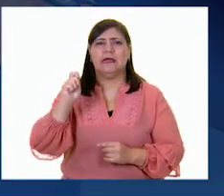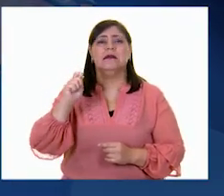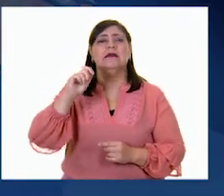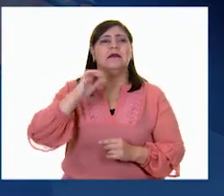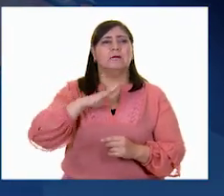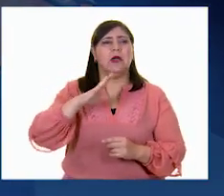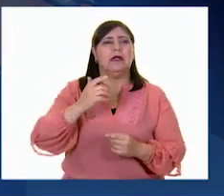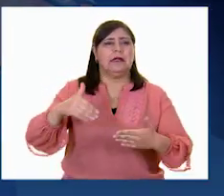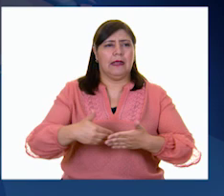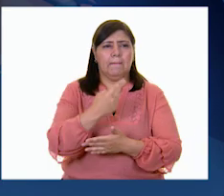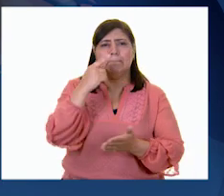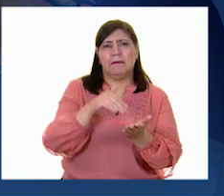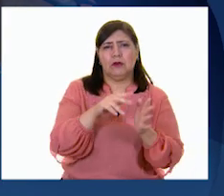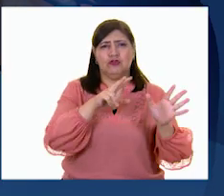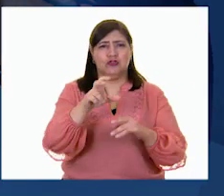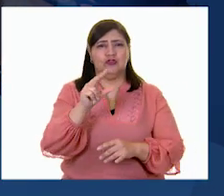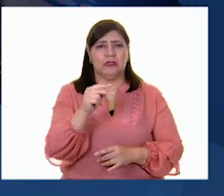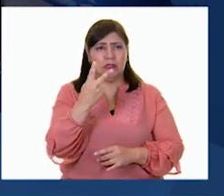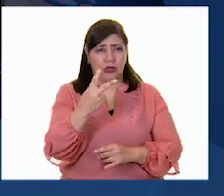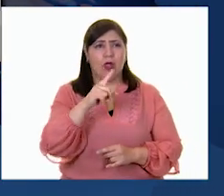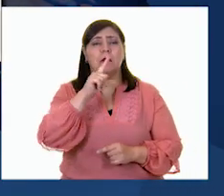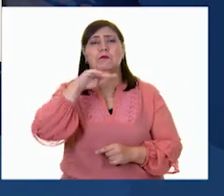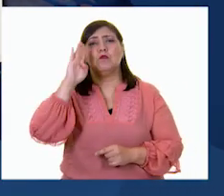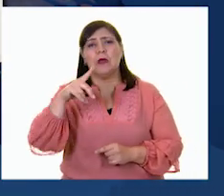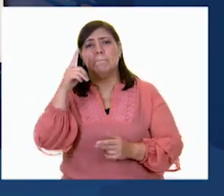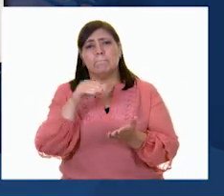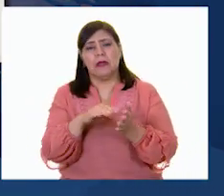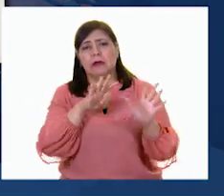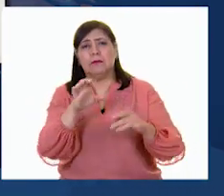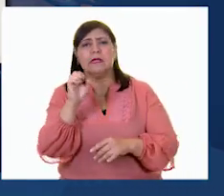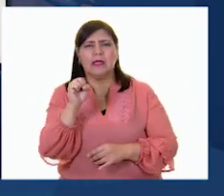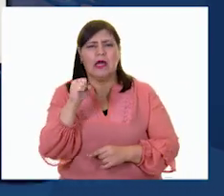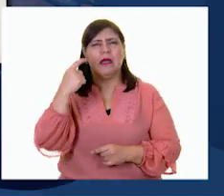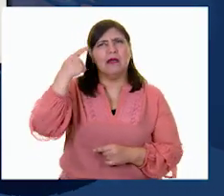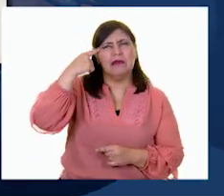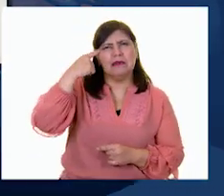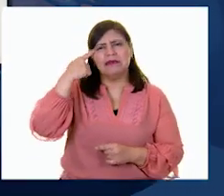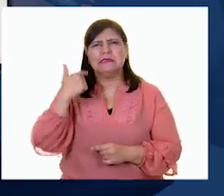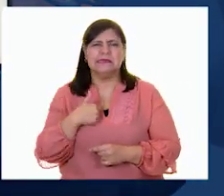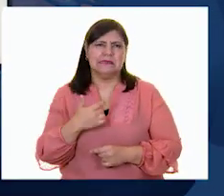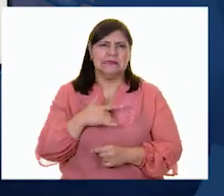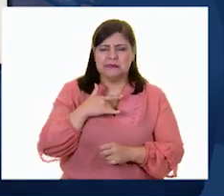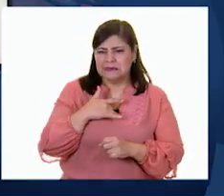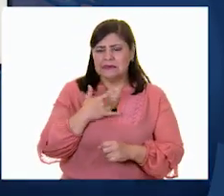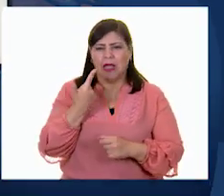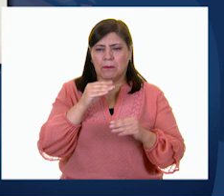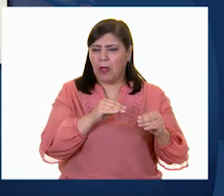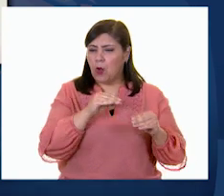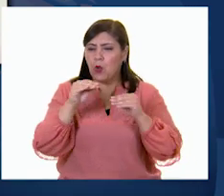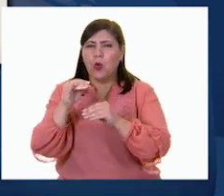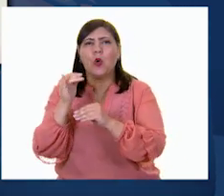murió en 1960, estaba haciendo averiguaciones para enviarlo a la Ciudad de México a estudiar arte. ¿Recuerdan los